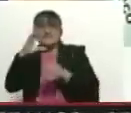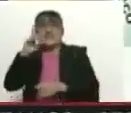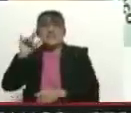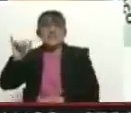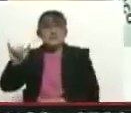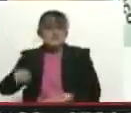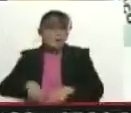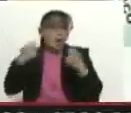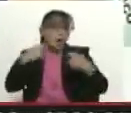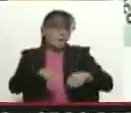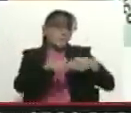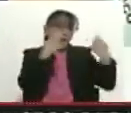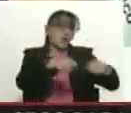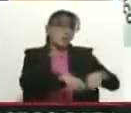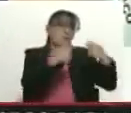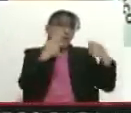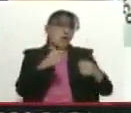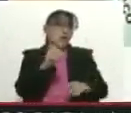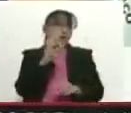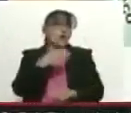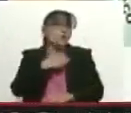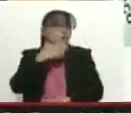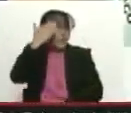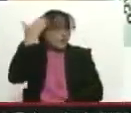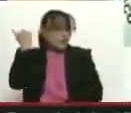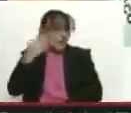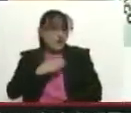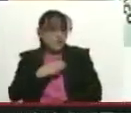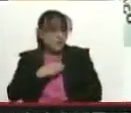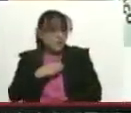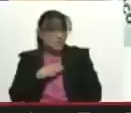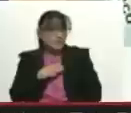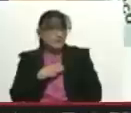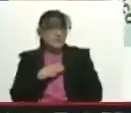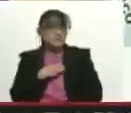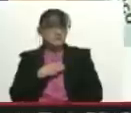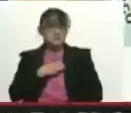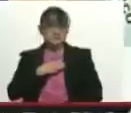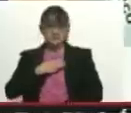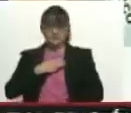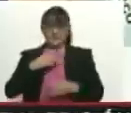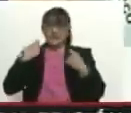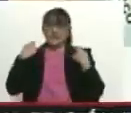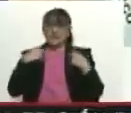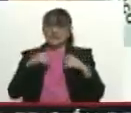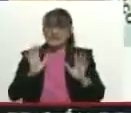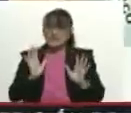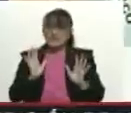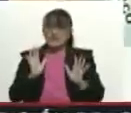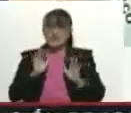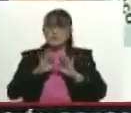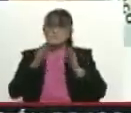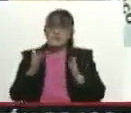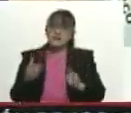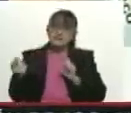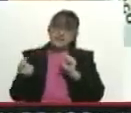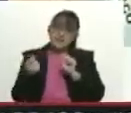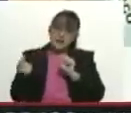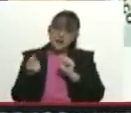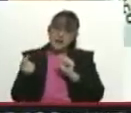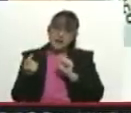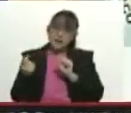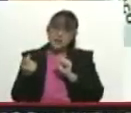etcétera. No olvidemos eso. Se intentó, como siempre, las mesas de diálogo